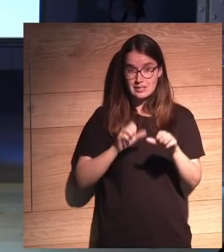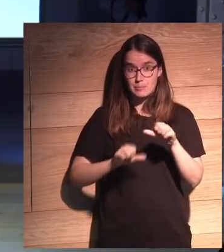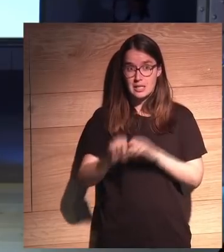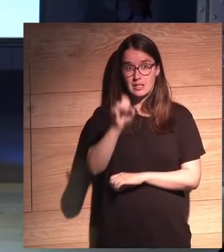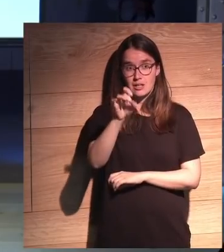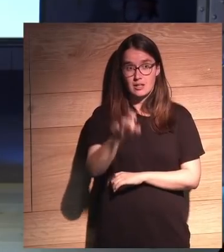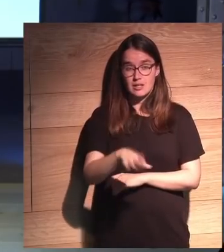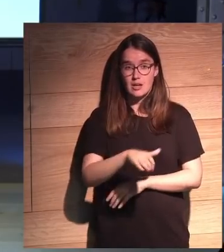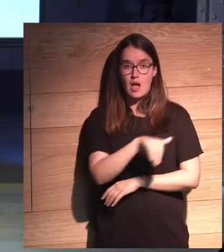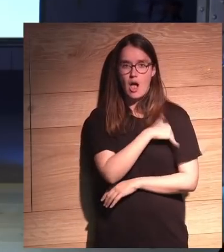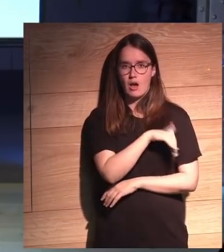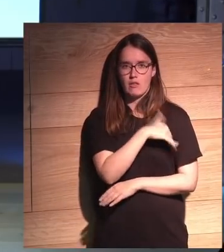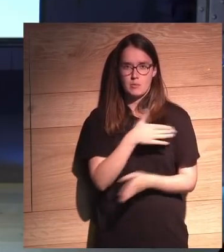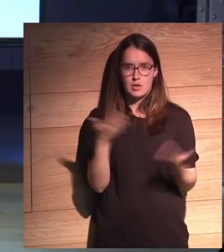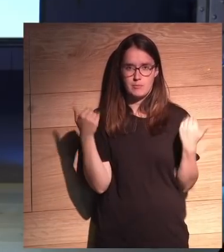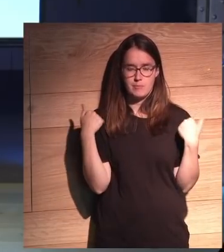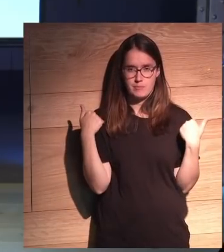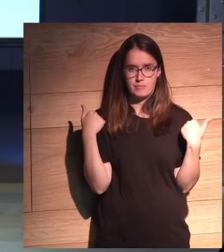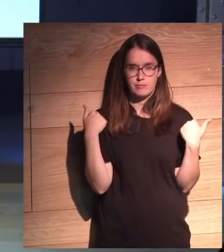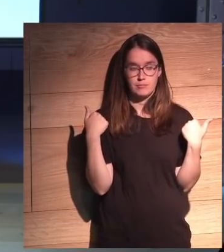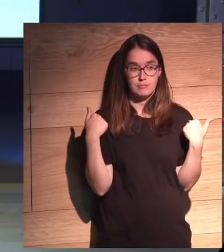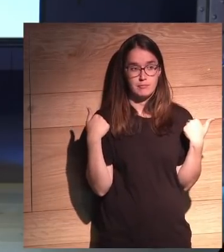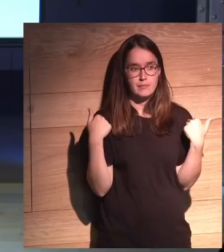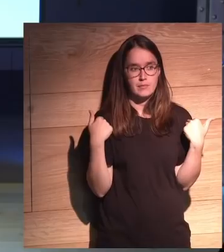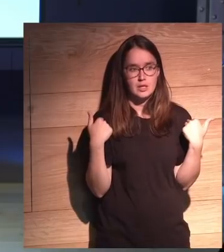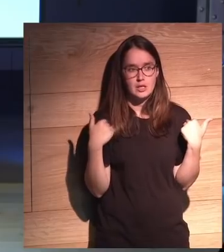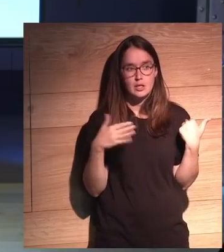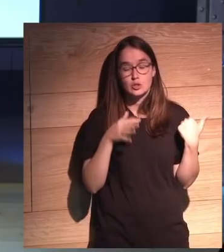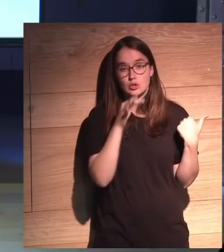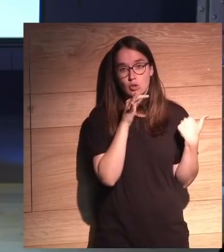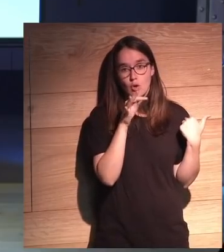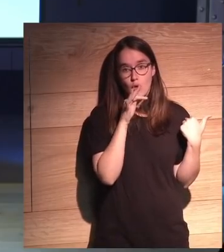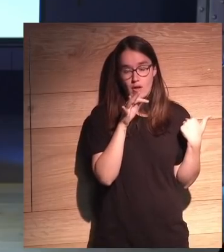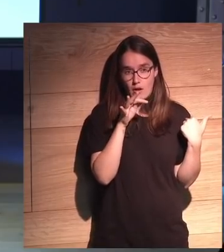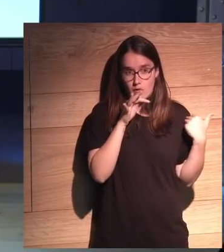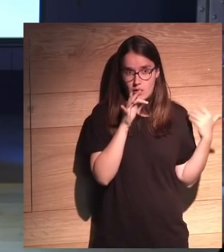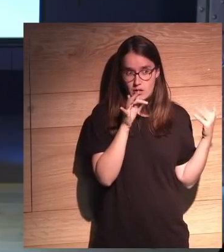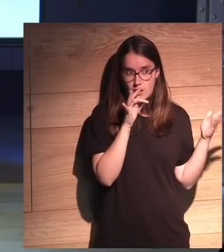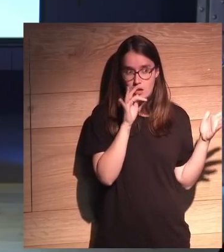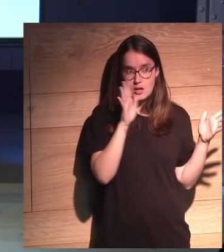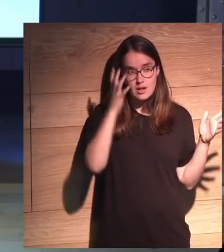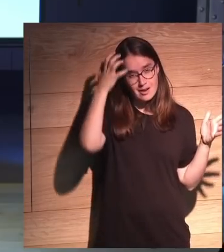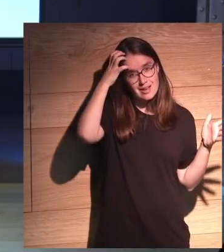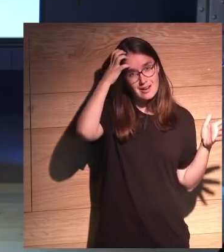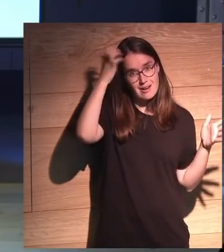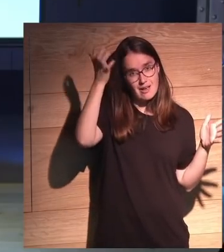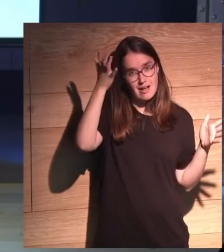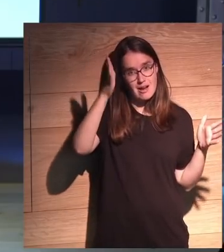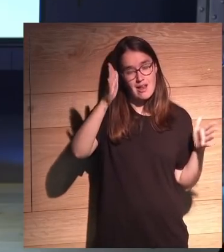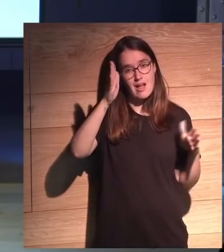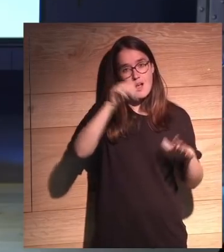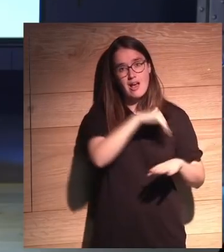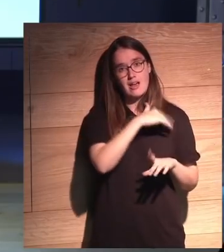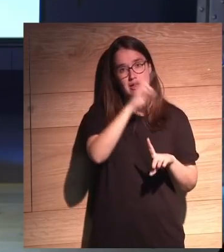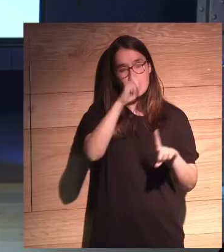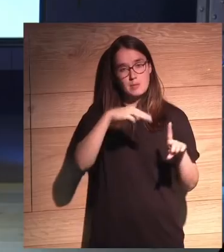a la Academia. Todavía en vida de Luis XVI, Real Academia de Pintura